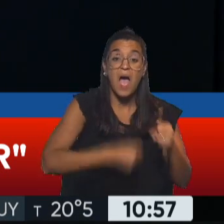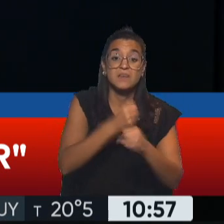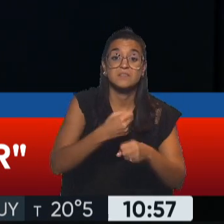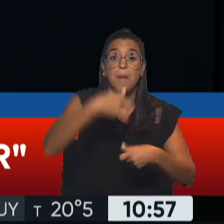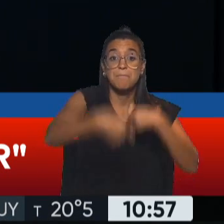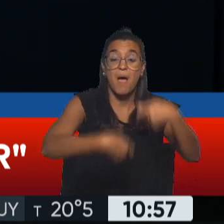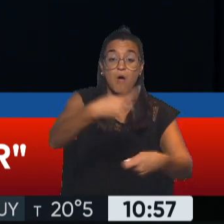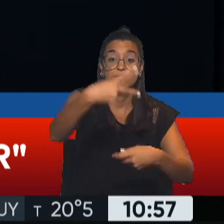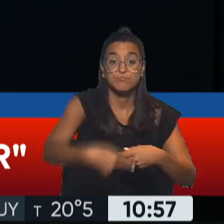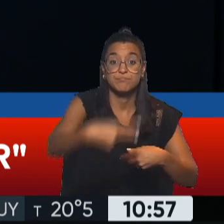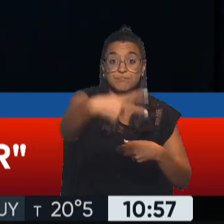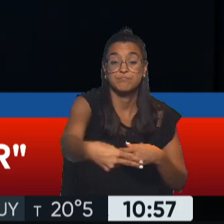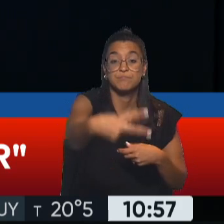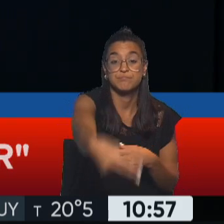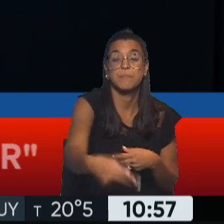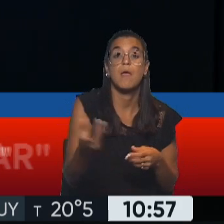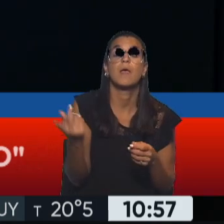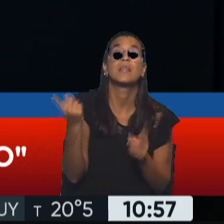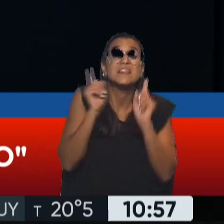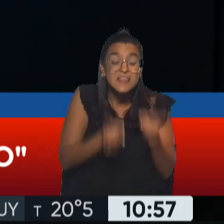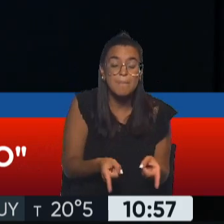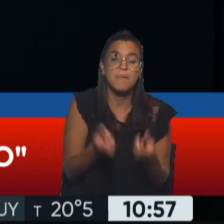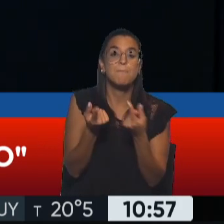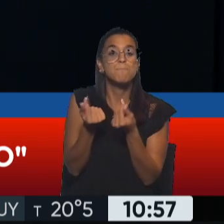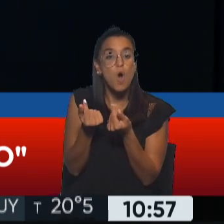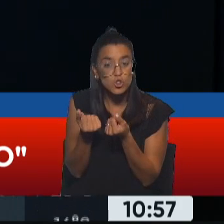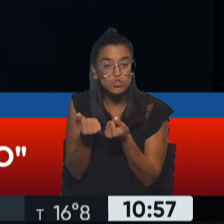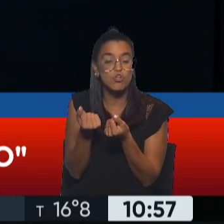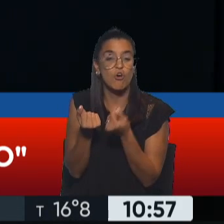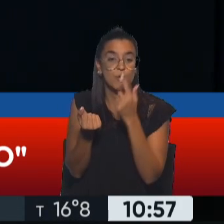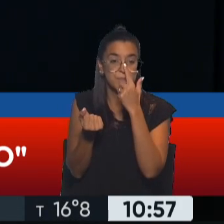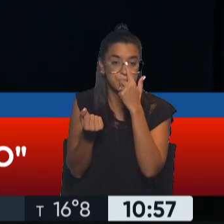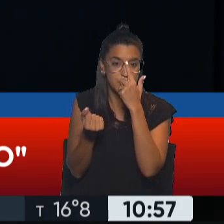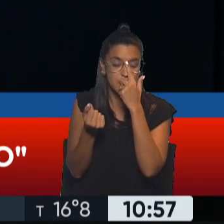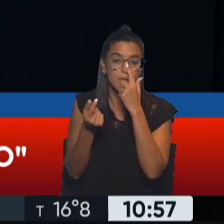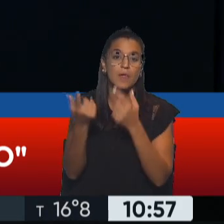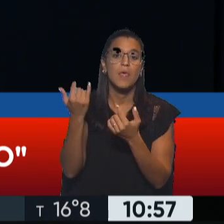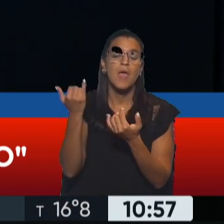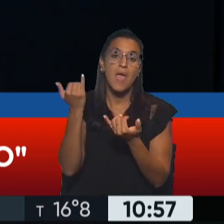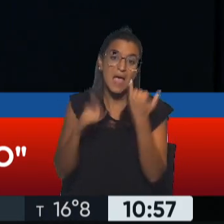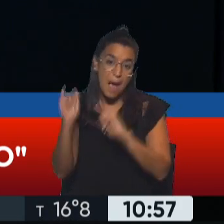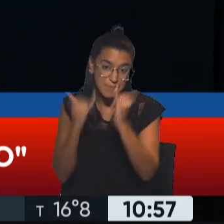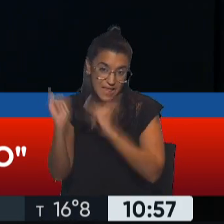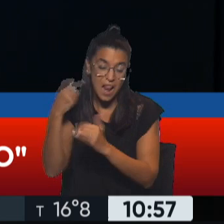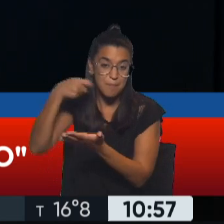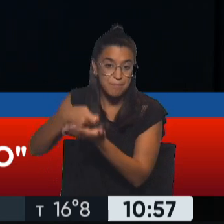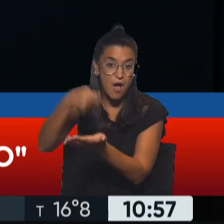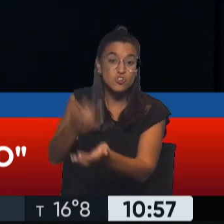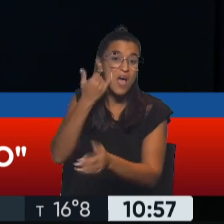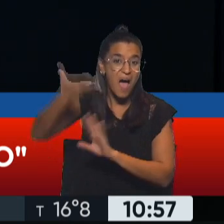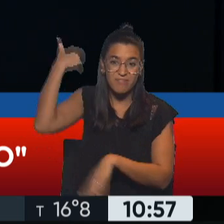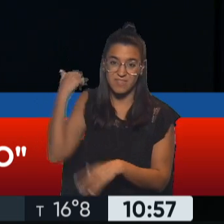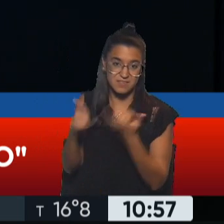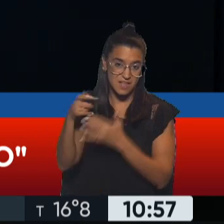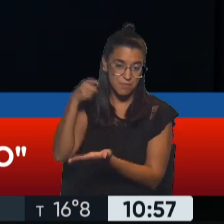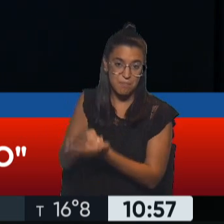pagos del programa stand-by, más el monto de las amortizaciones de capital ya realizadas